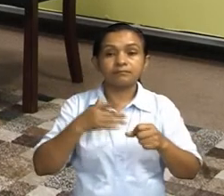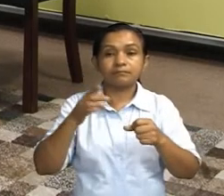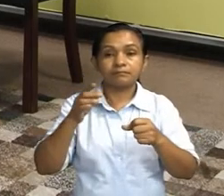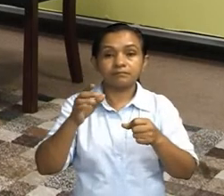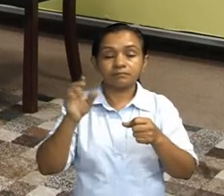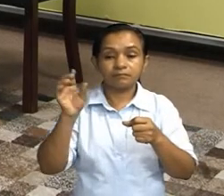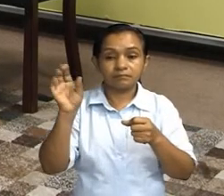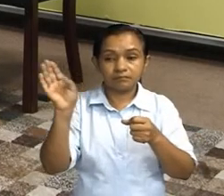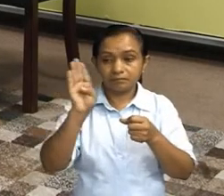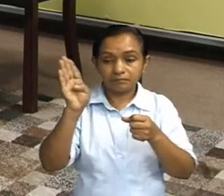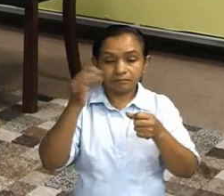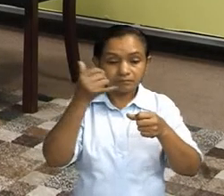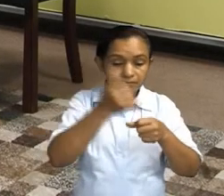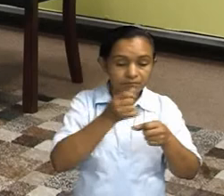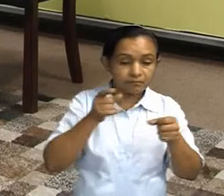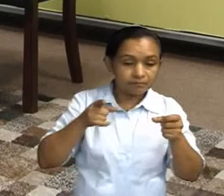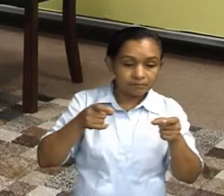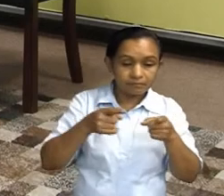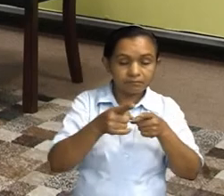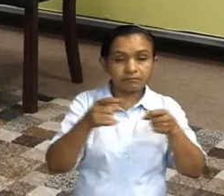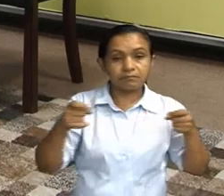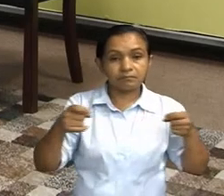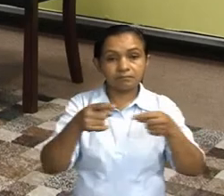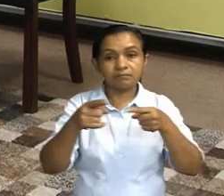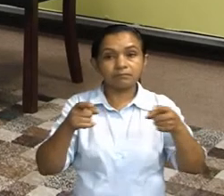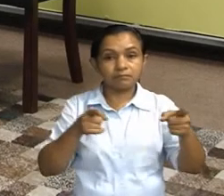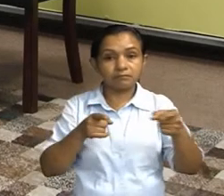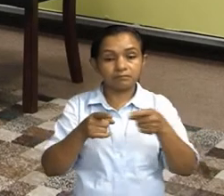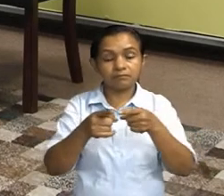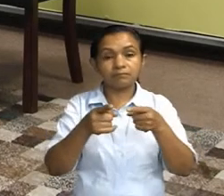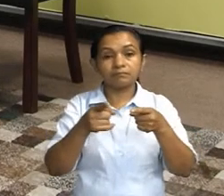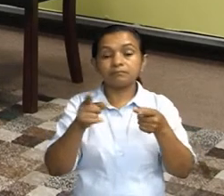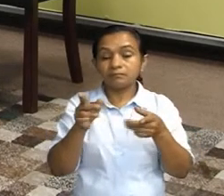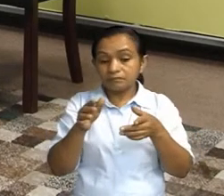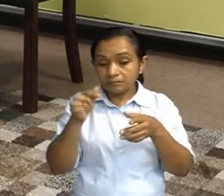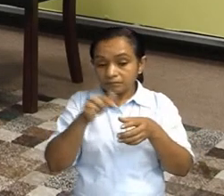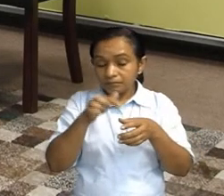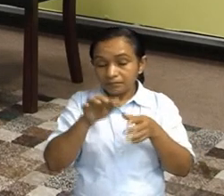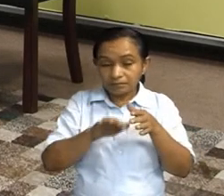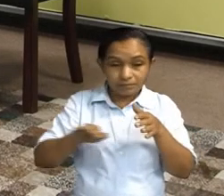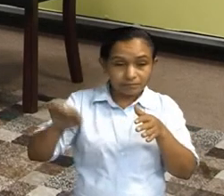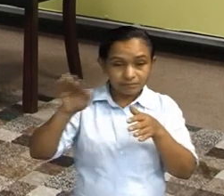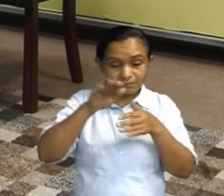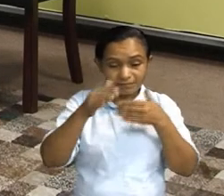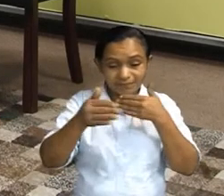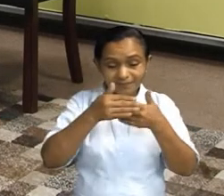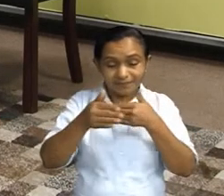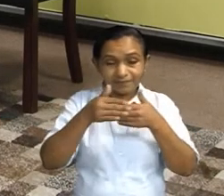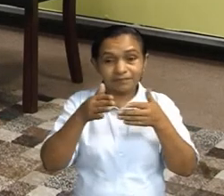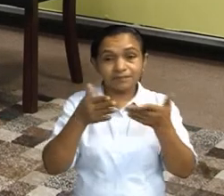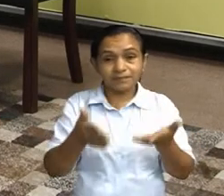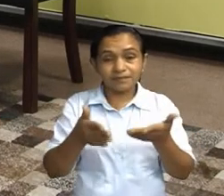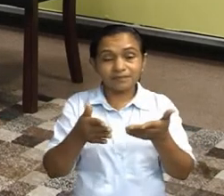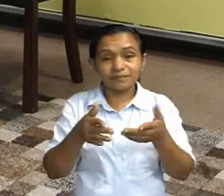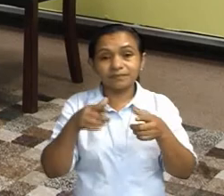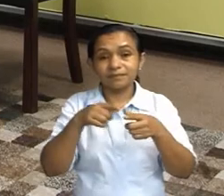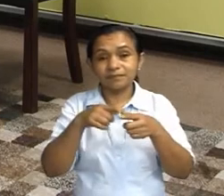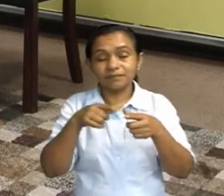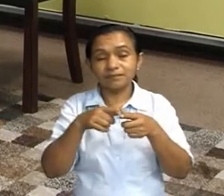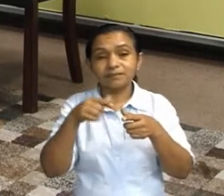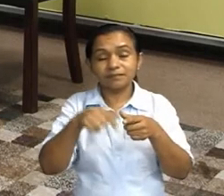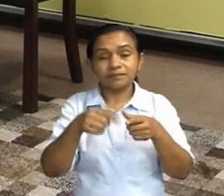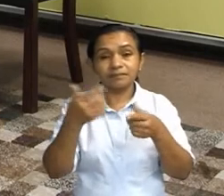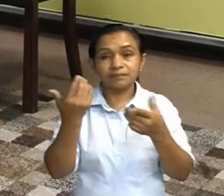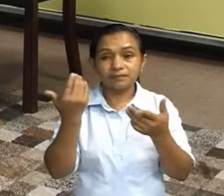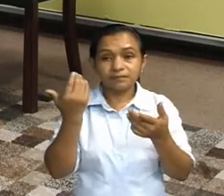antibióticos o inclusive antiparasitarios. Generalmente los gérmenes que están más en relación con este